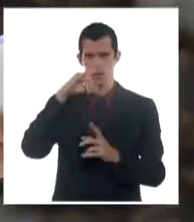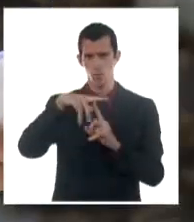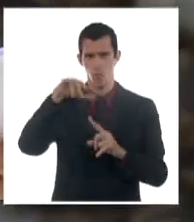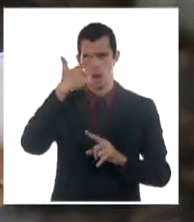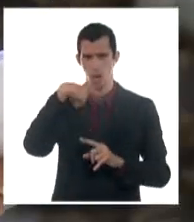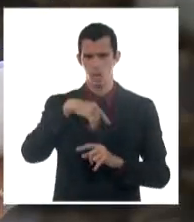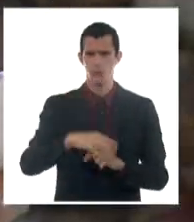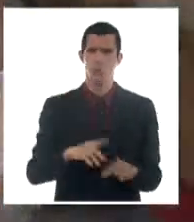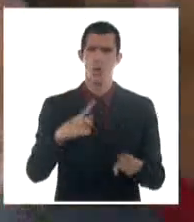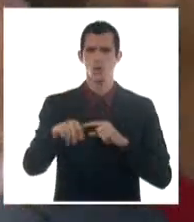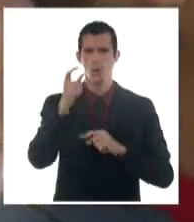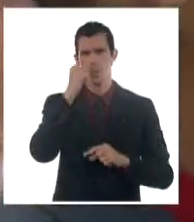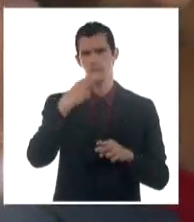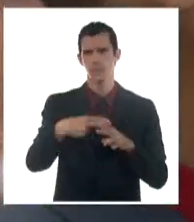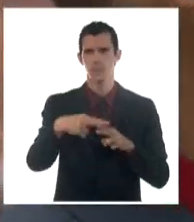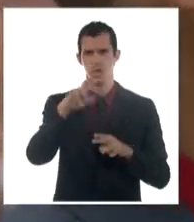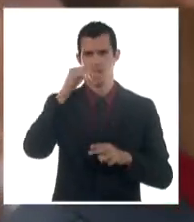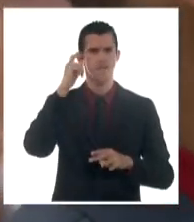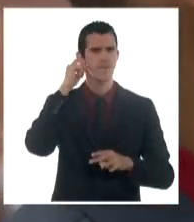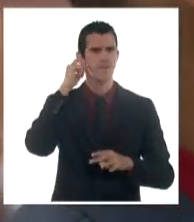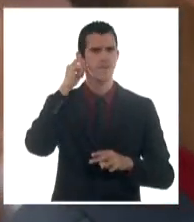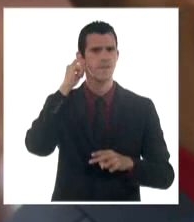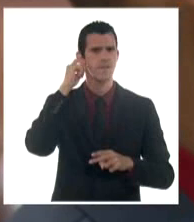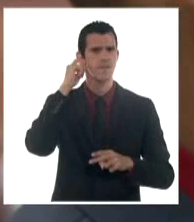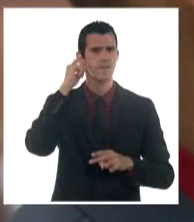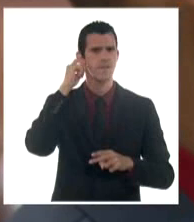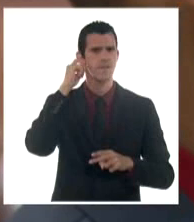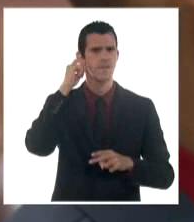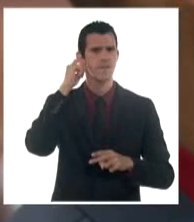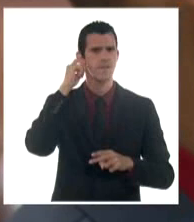Primitivo Santana Torres, obrero agrícola